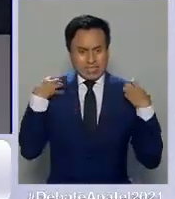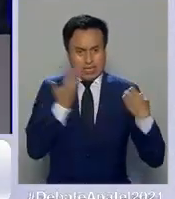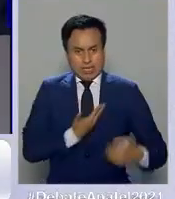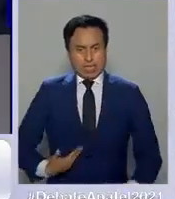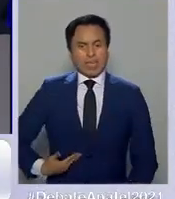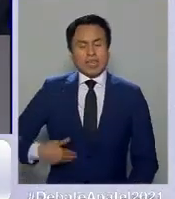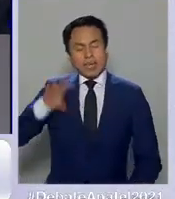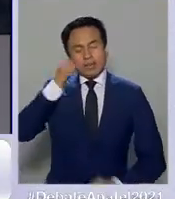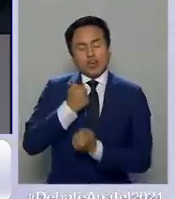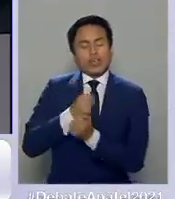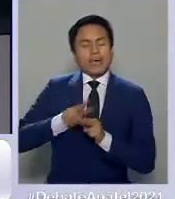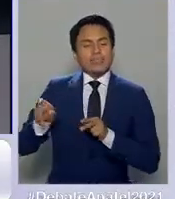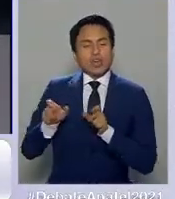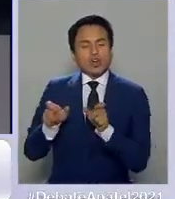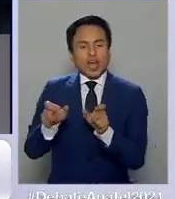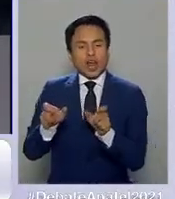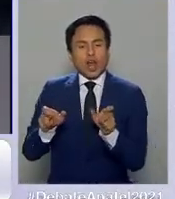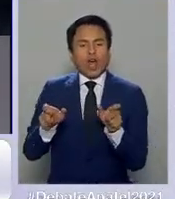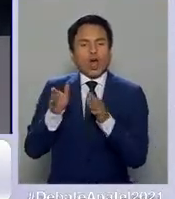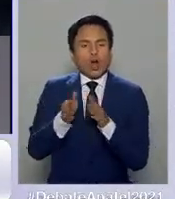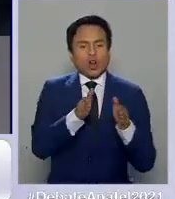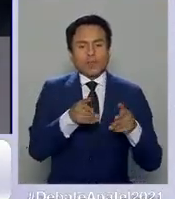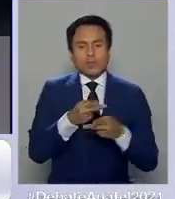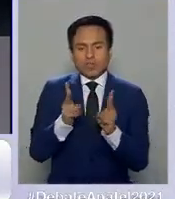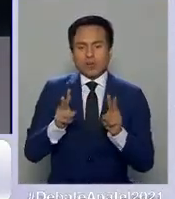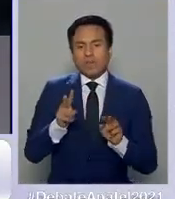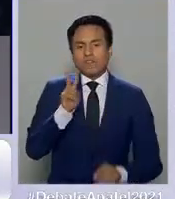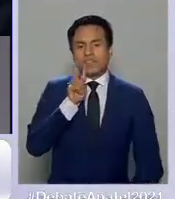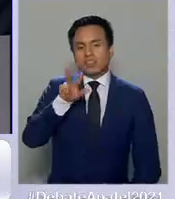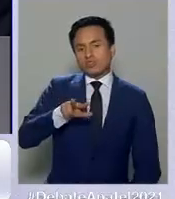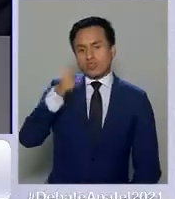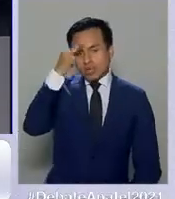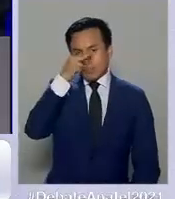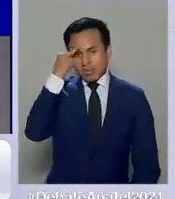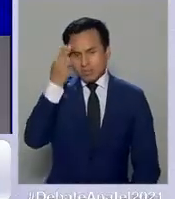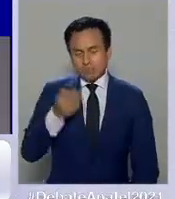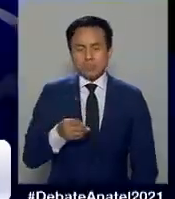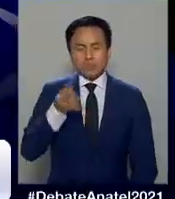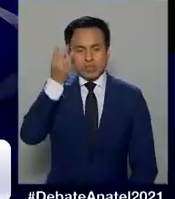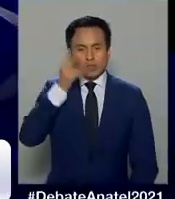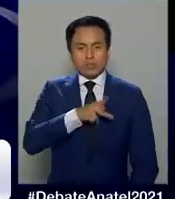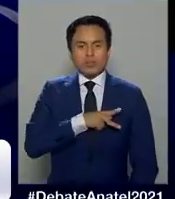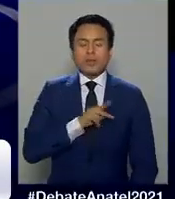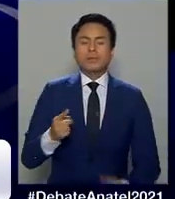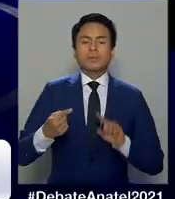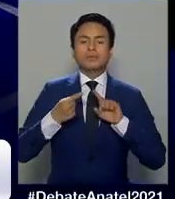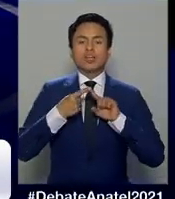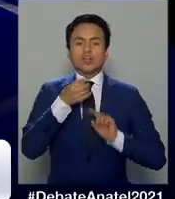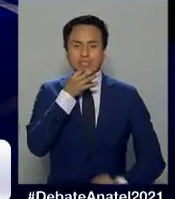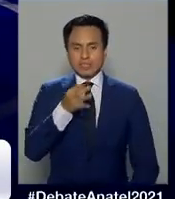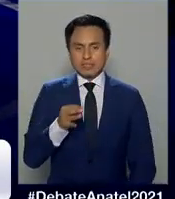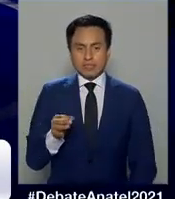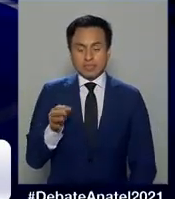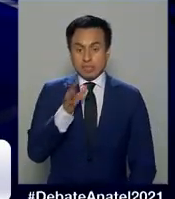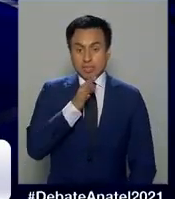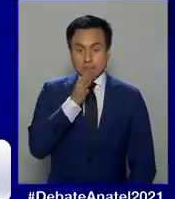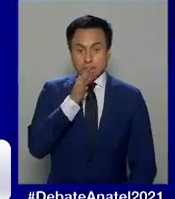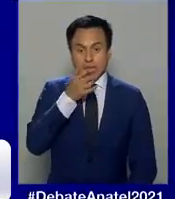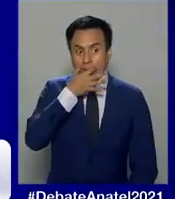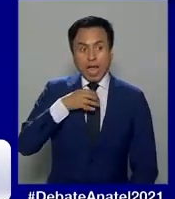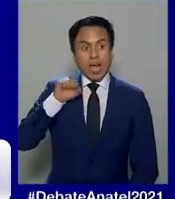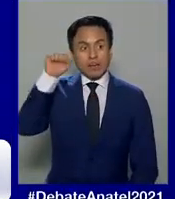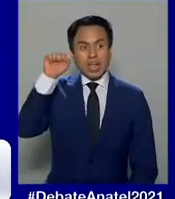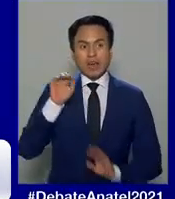mando para controlar el orden público ese viernes 18 de marzo? José Antonio. Bueno, primero decir que es increíble que hoy día Gabriel